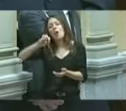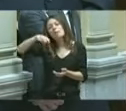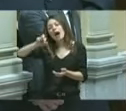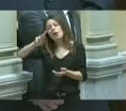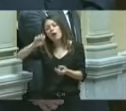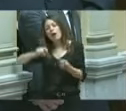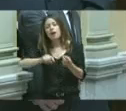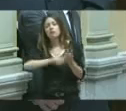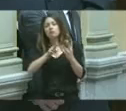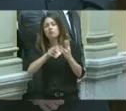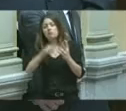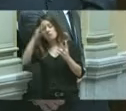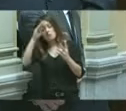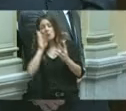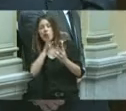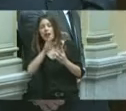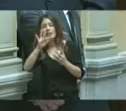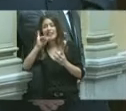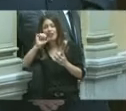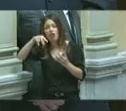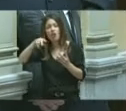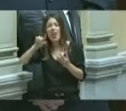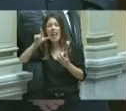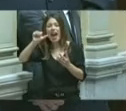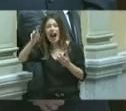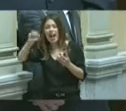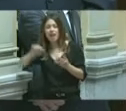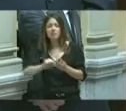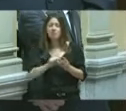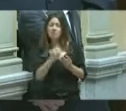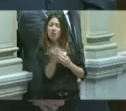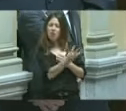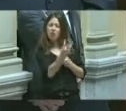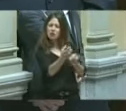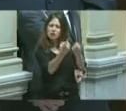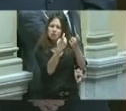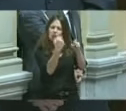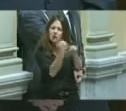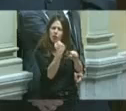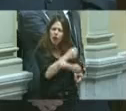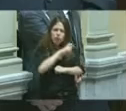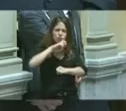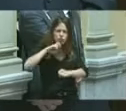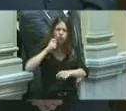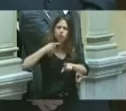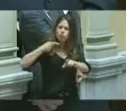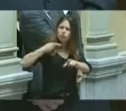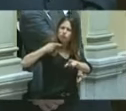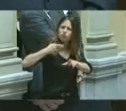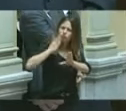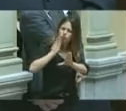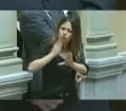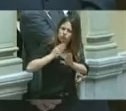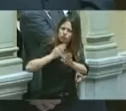Tito y Lala, con los que me crié. Ellos me enseñaron el valor del trabajo, de la constancia y del esfuerzo. Mi abuela Lala, a la